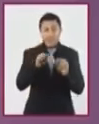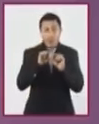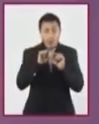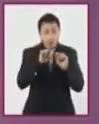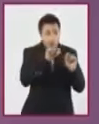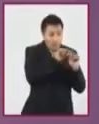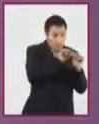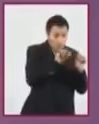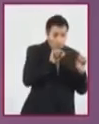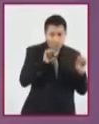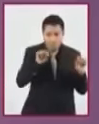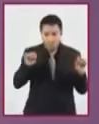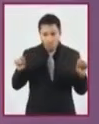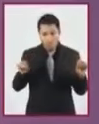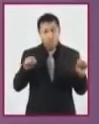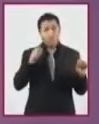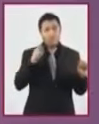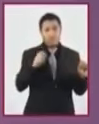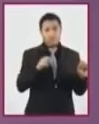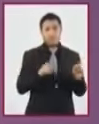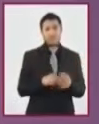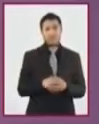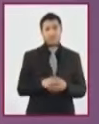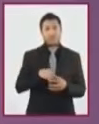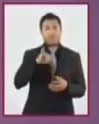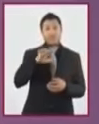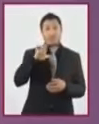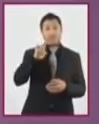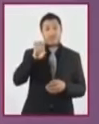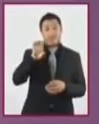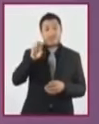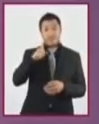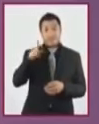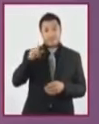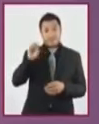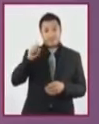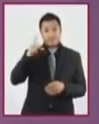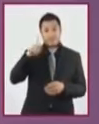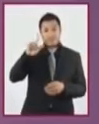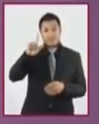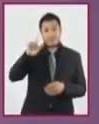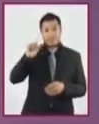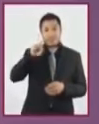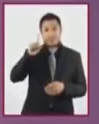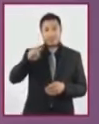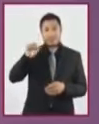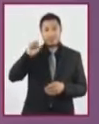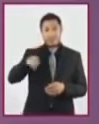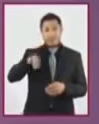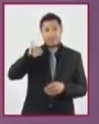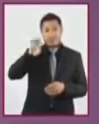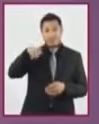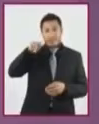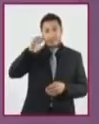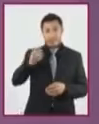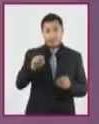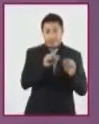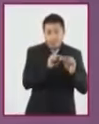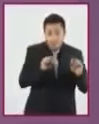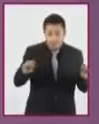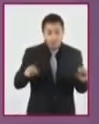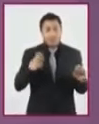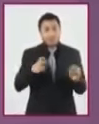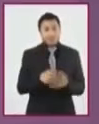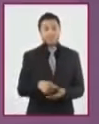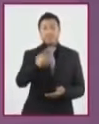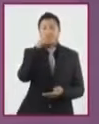línea recta, ¿no? Así es, el desplazamiento solo indica del punto inicial al punto final. Y eso